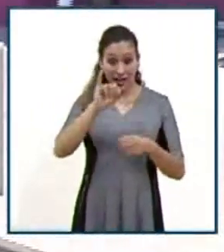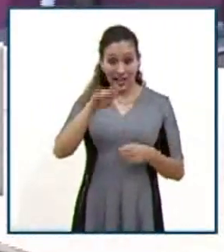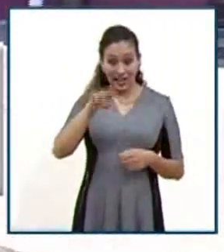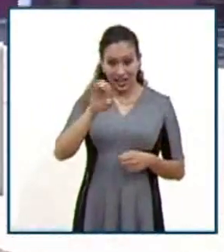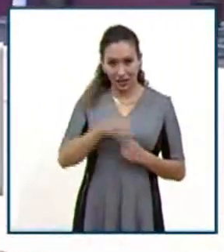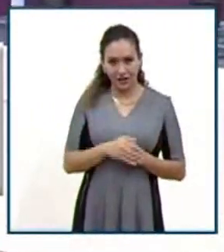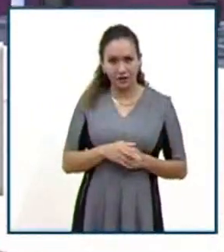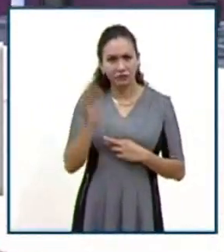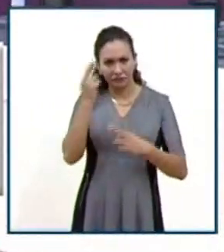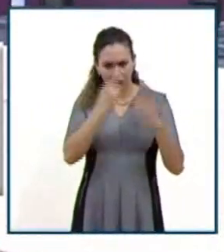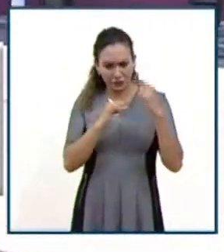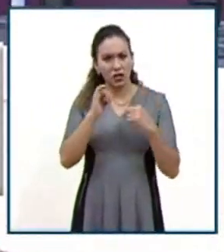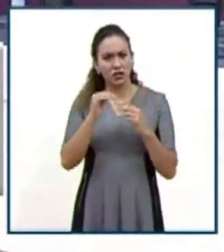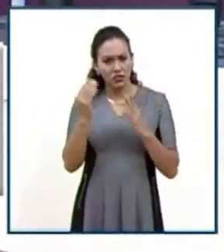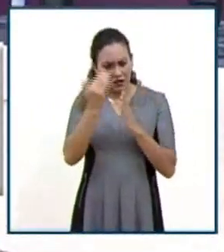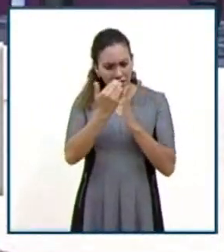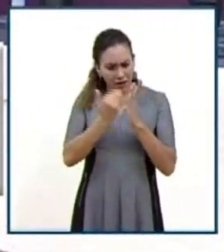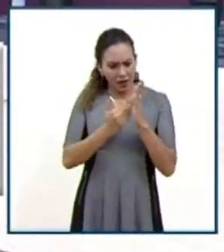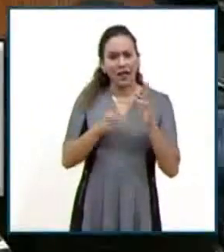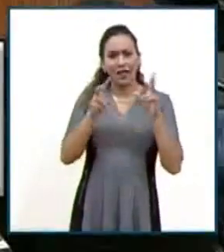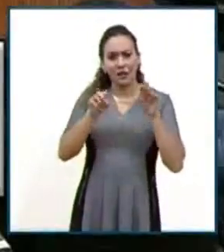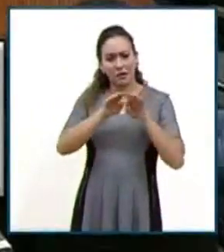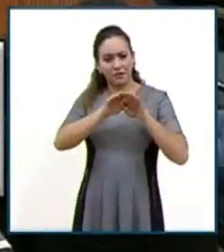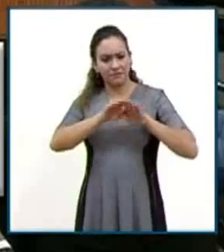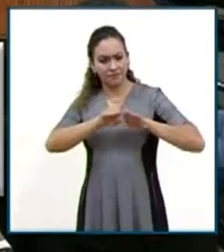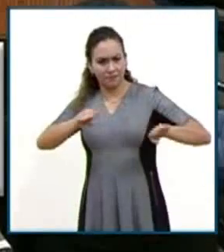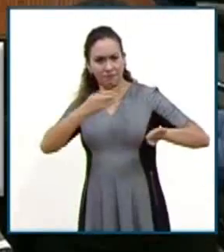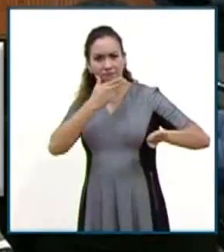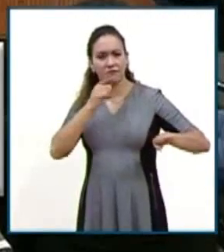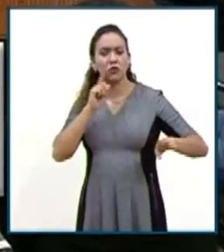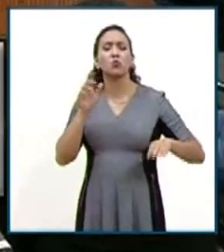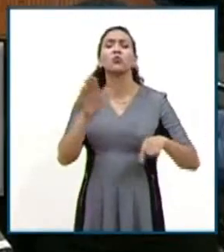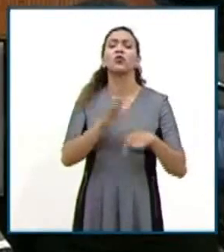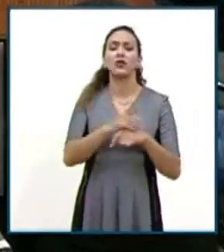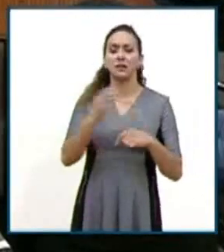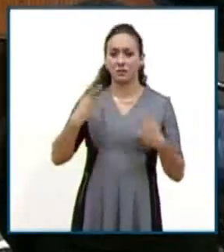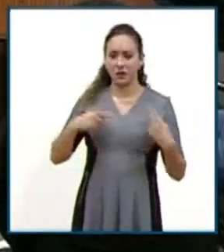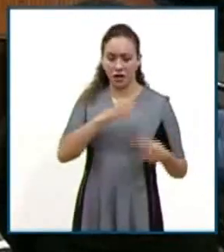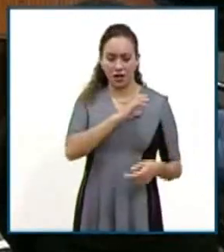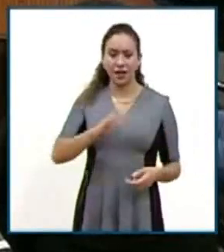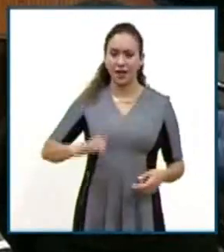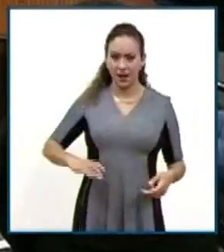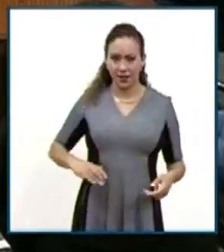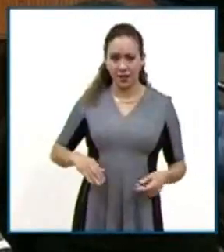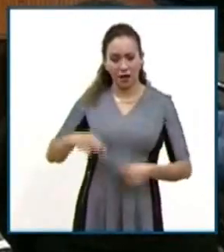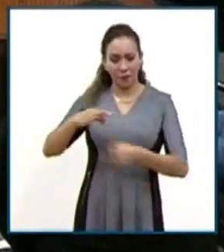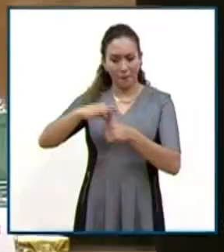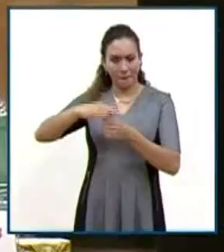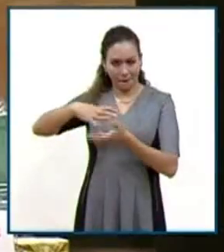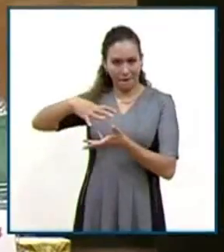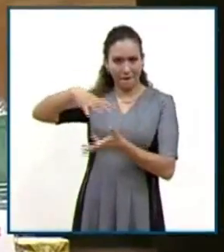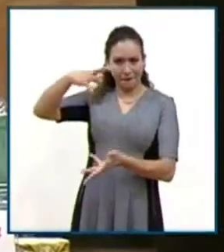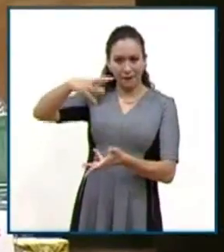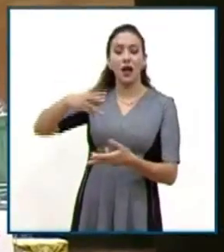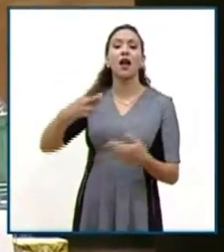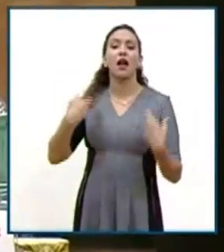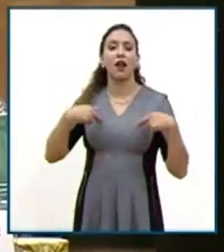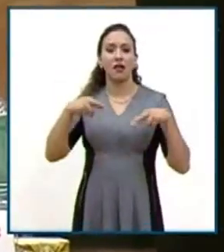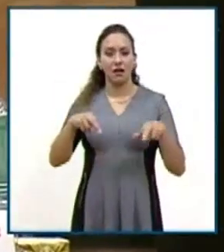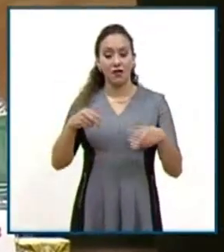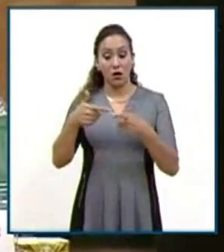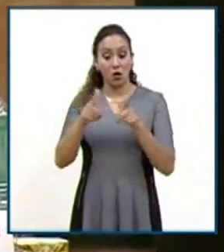Al regresar, acuerdo del INE para suplir candidatos al Senado respeta el principio de paridad, determinó el